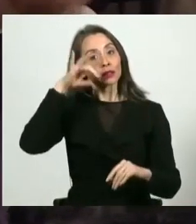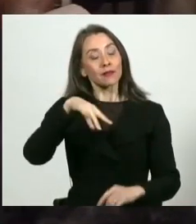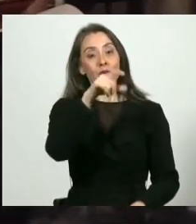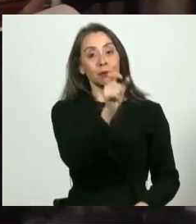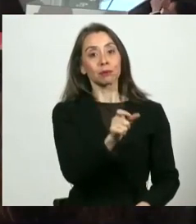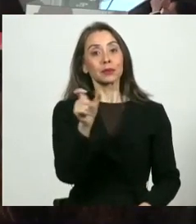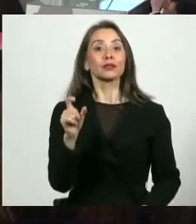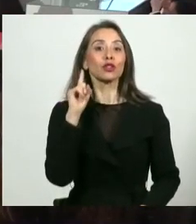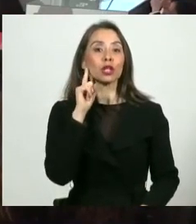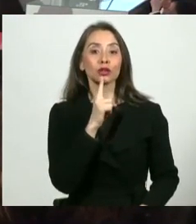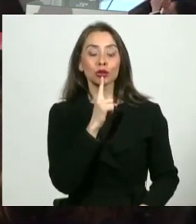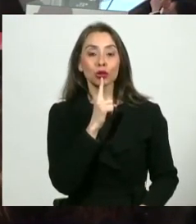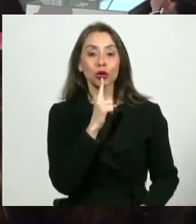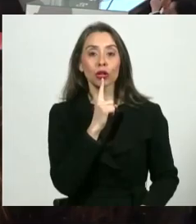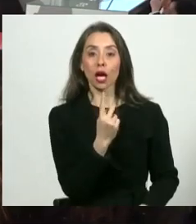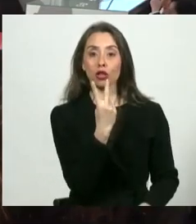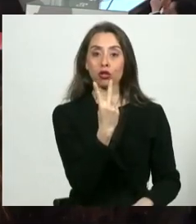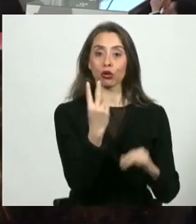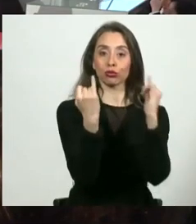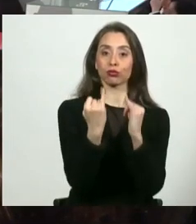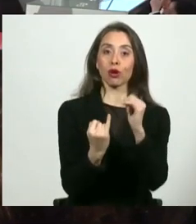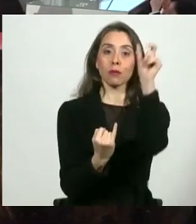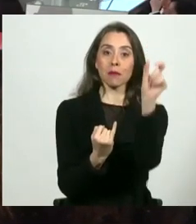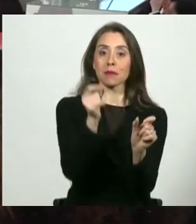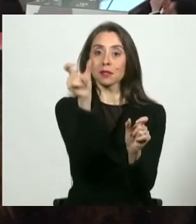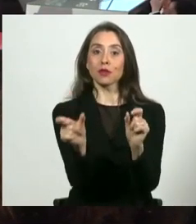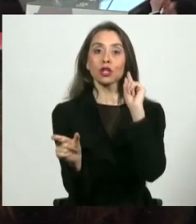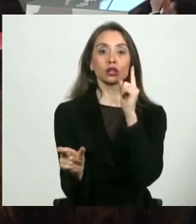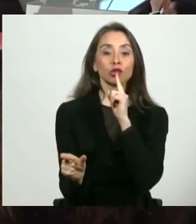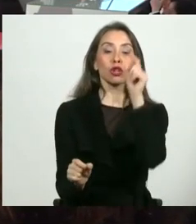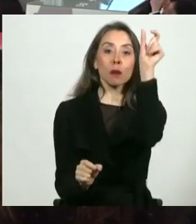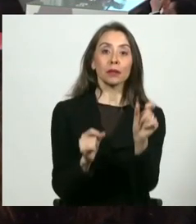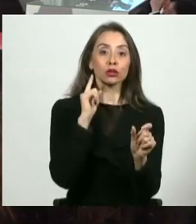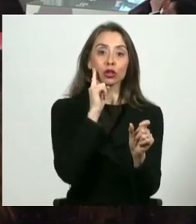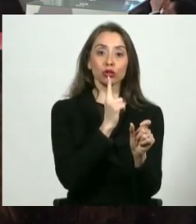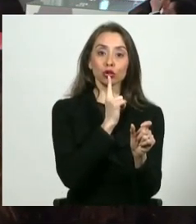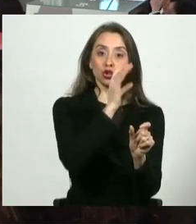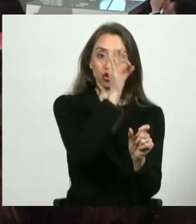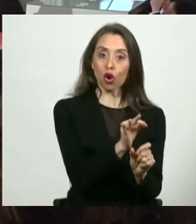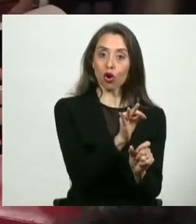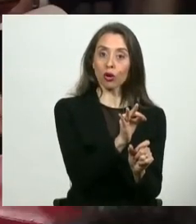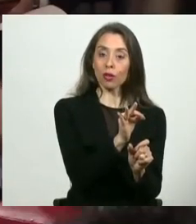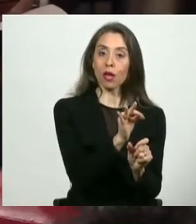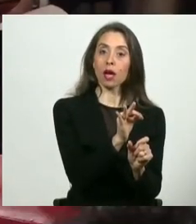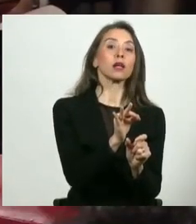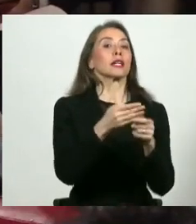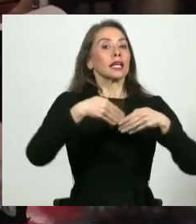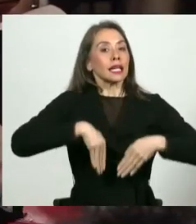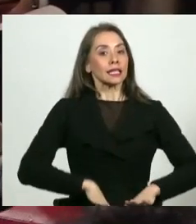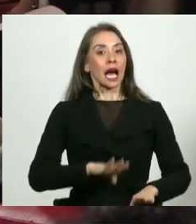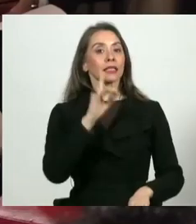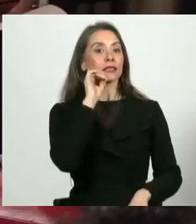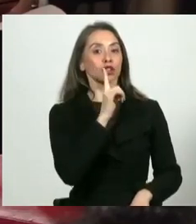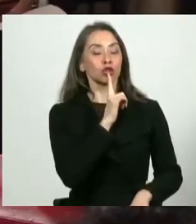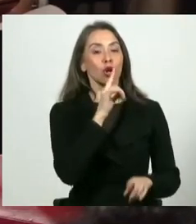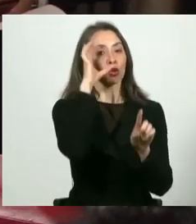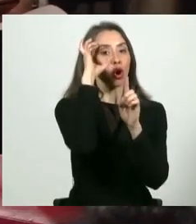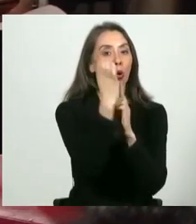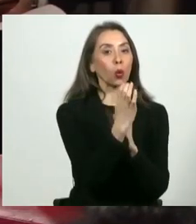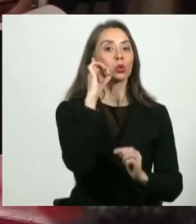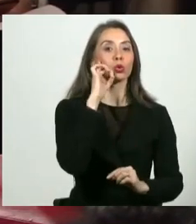las personas sordas, hay dos tipos de personas sordas. La persona sorda propiamente tal, la que nace sorda, la que tiene